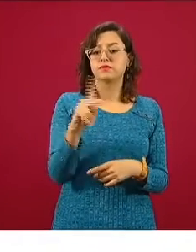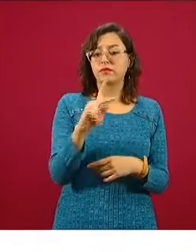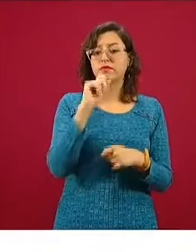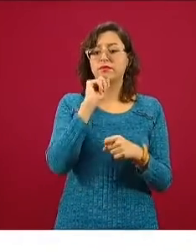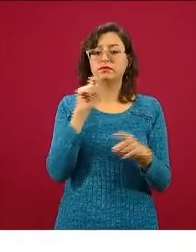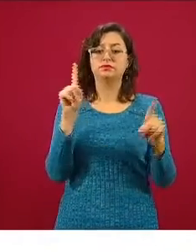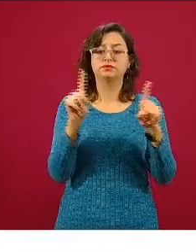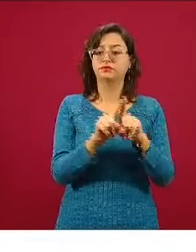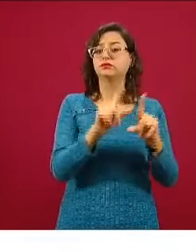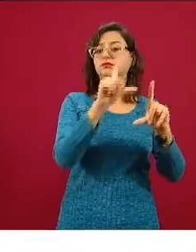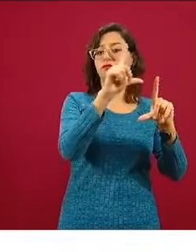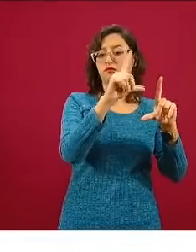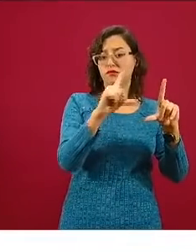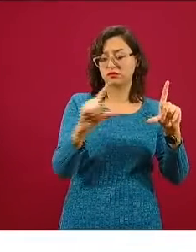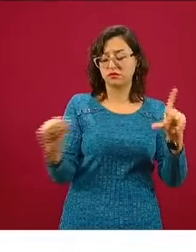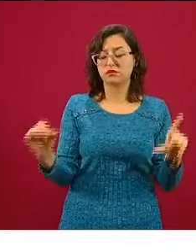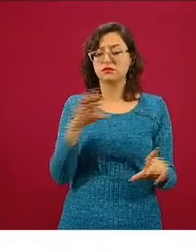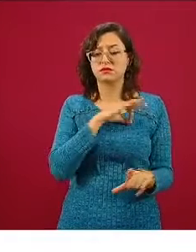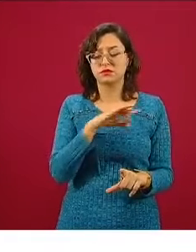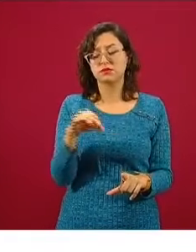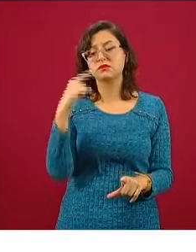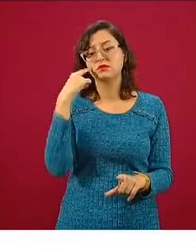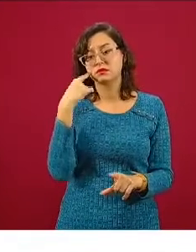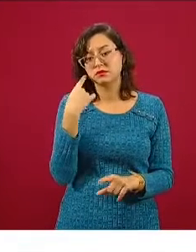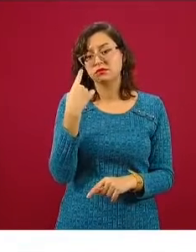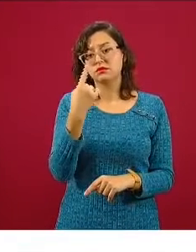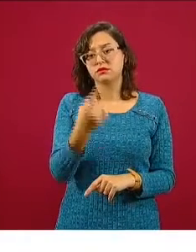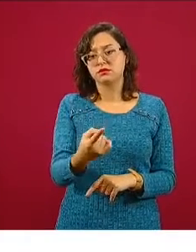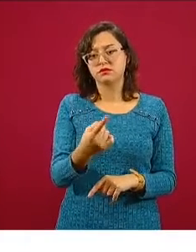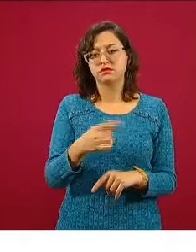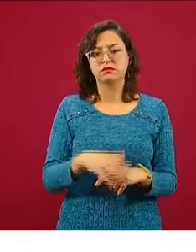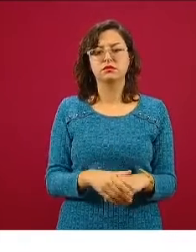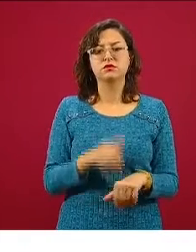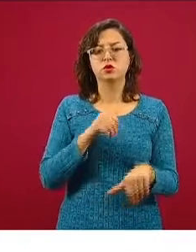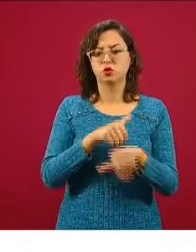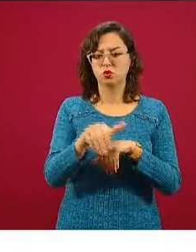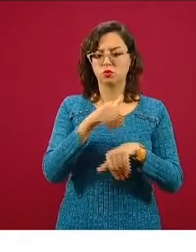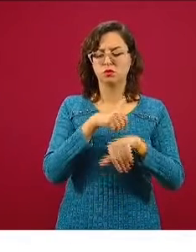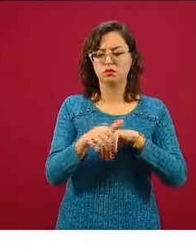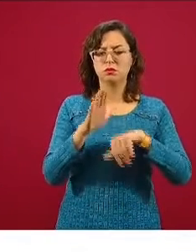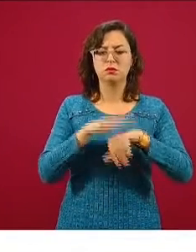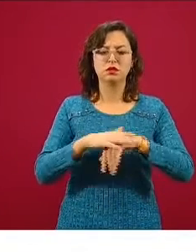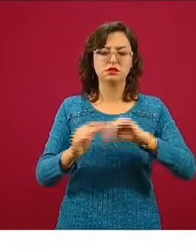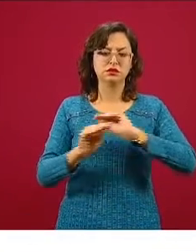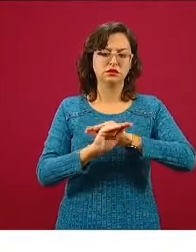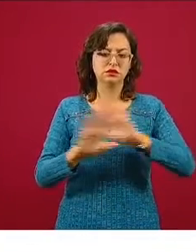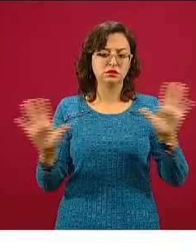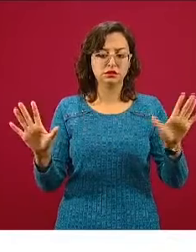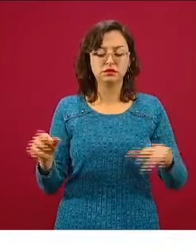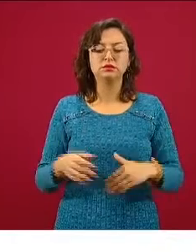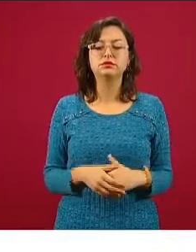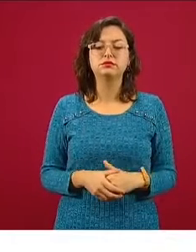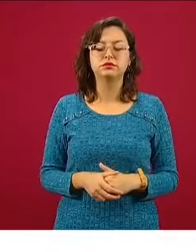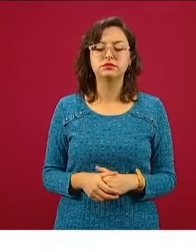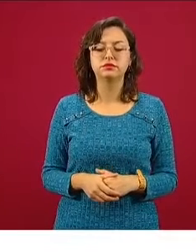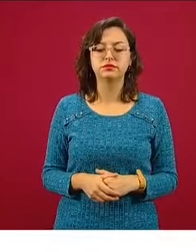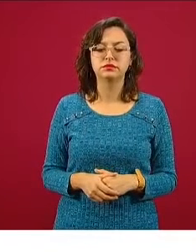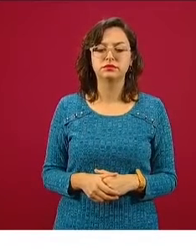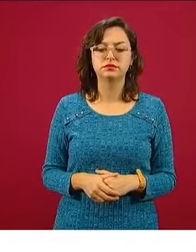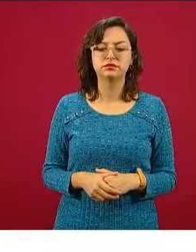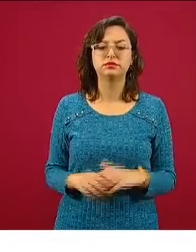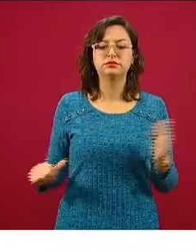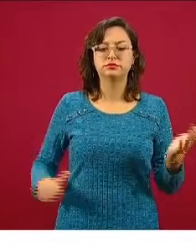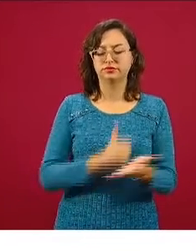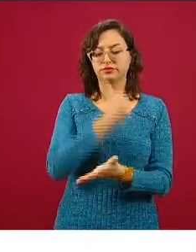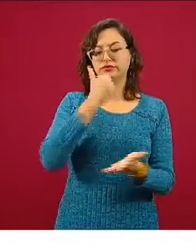una gráfica de columnas en la siguiente diapositiva, podemos verlo de manera numérica en forma mucho más clara. Y aquí vemos que la incidencia en la